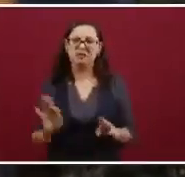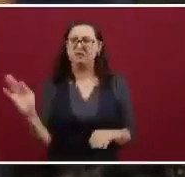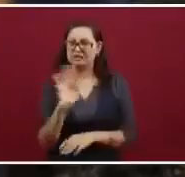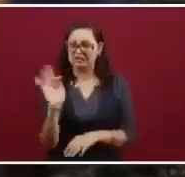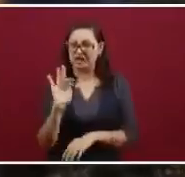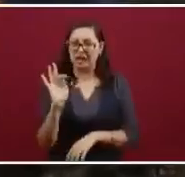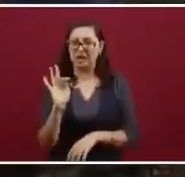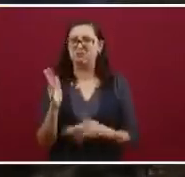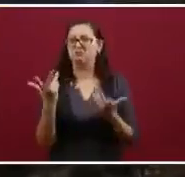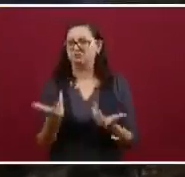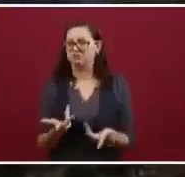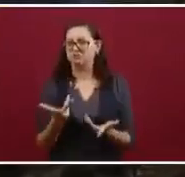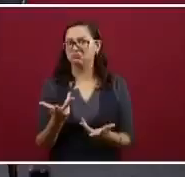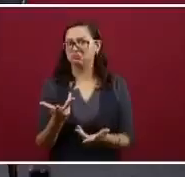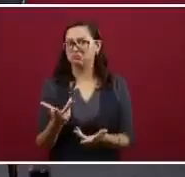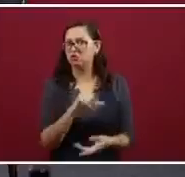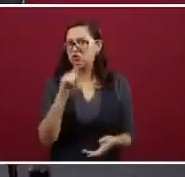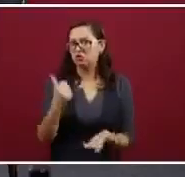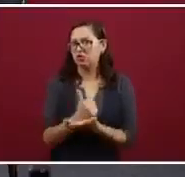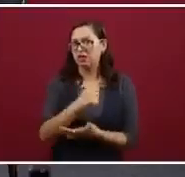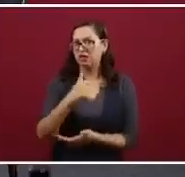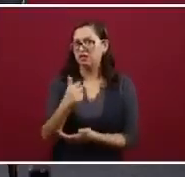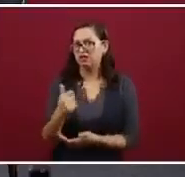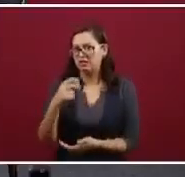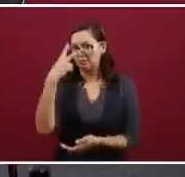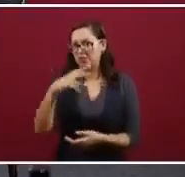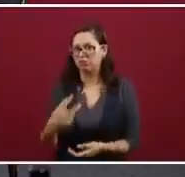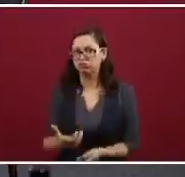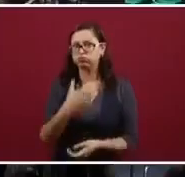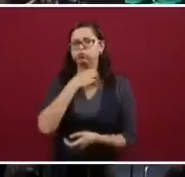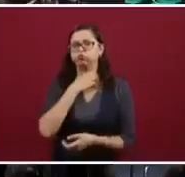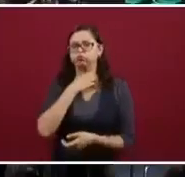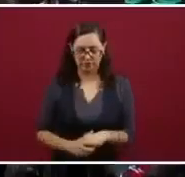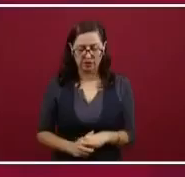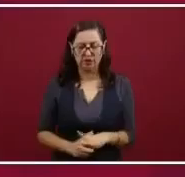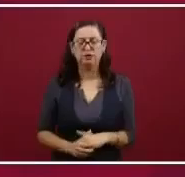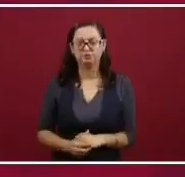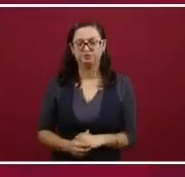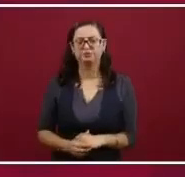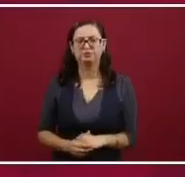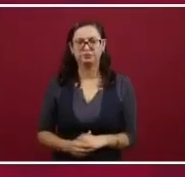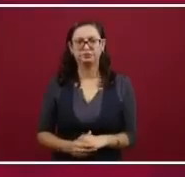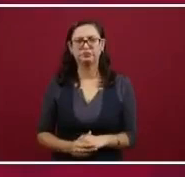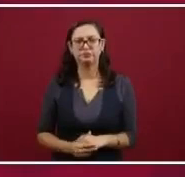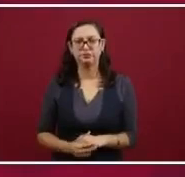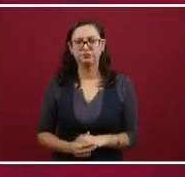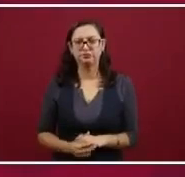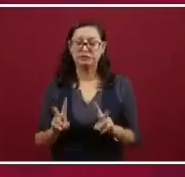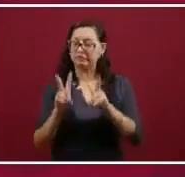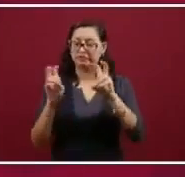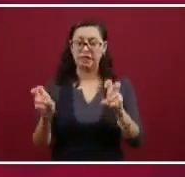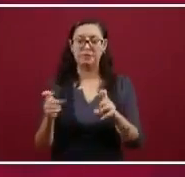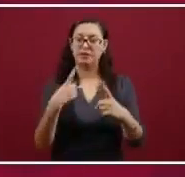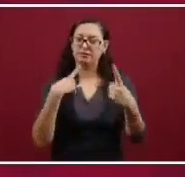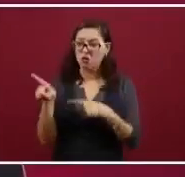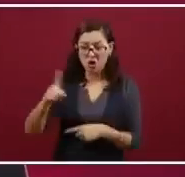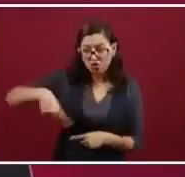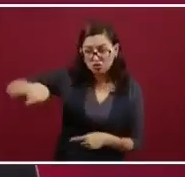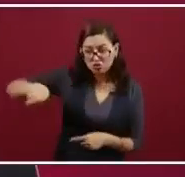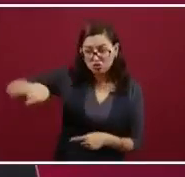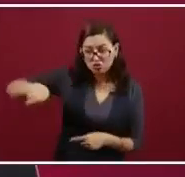a veces quizá la capacidad del gobierno de la Ciudad de México. Lo mejor es el diálogo, el que si hay